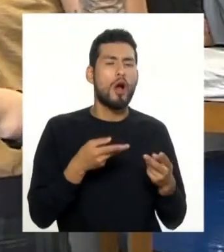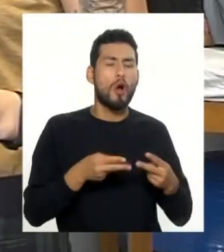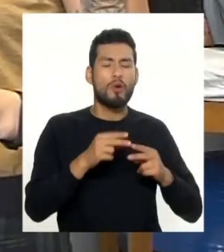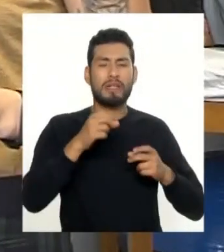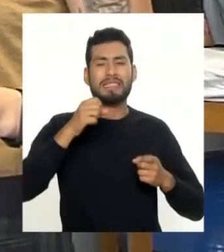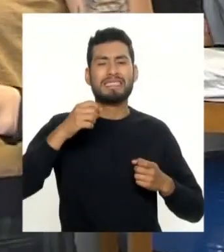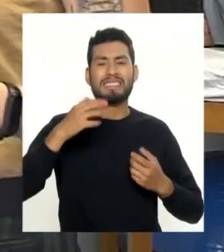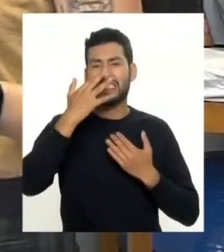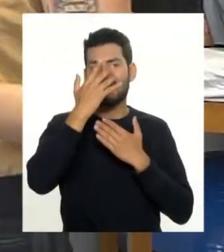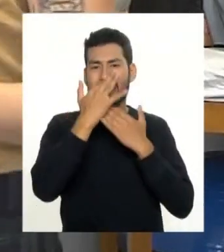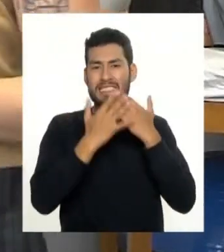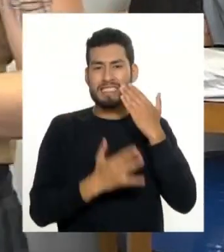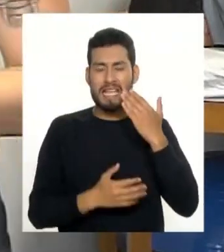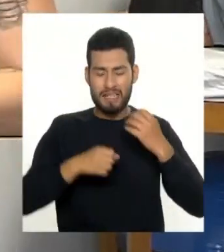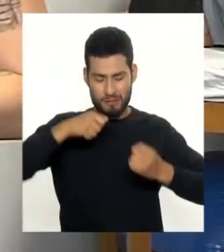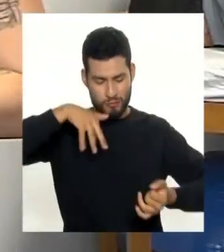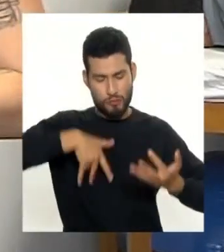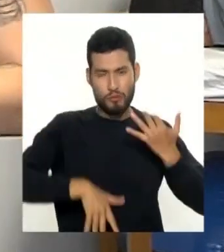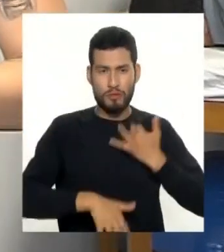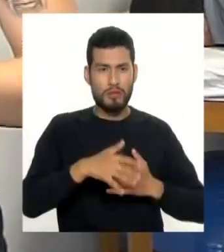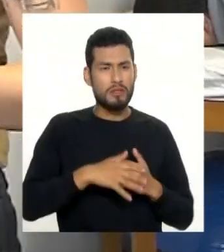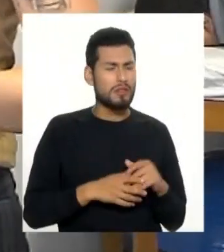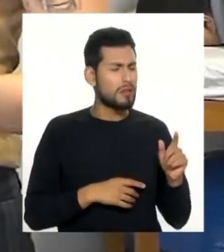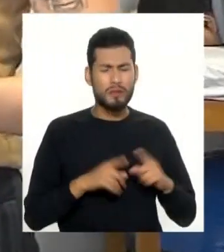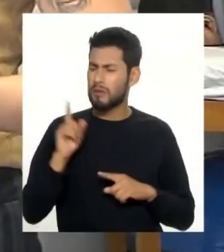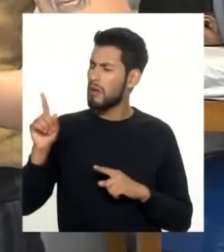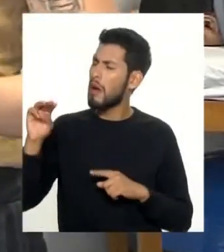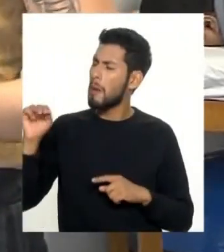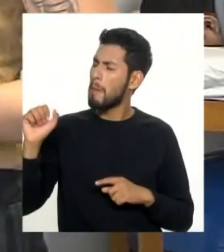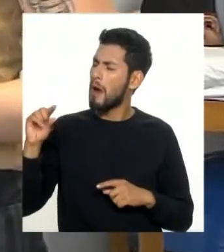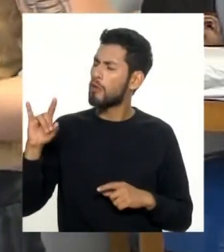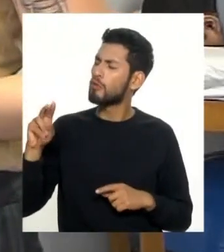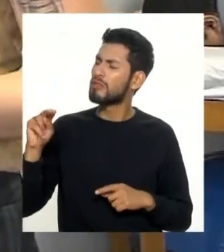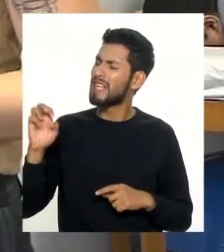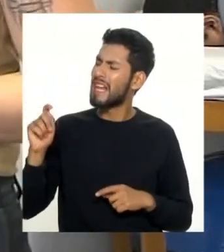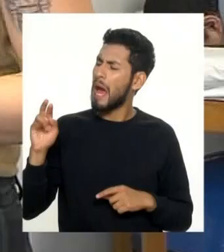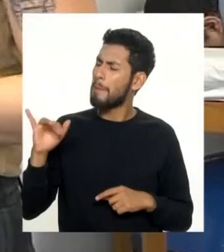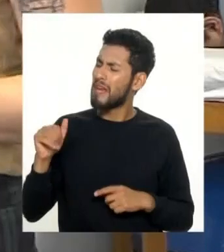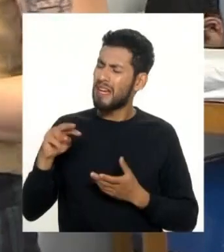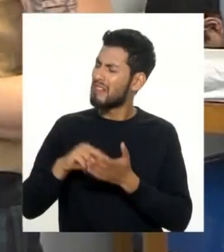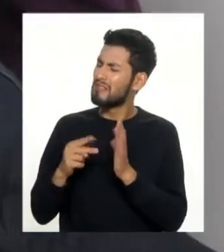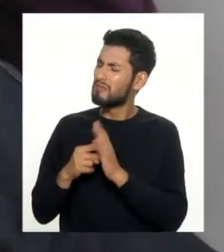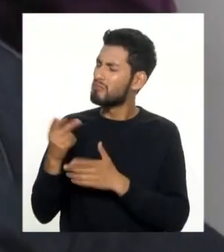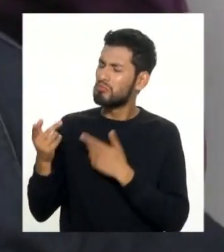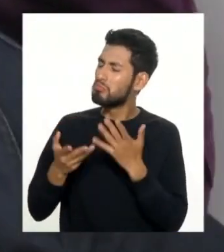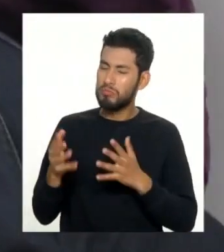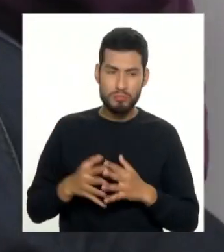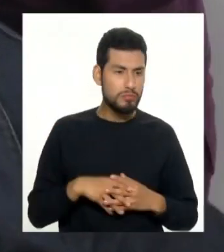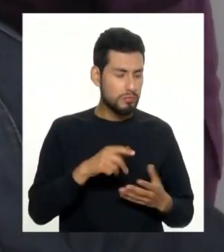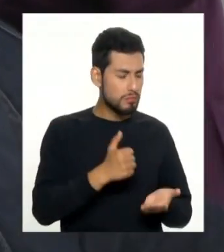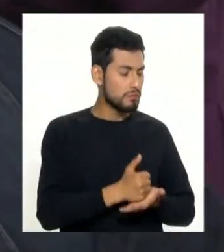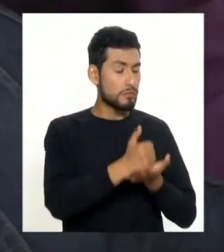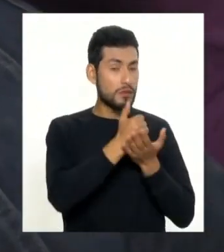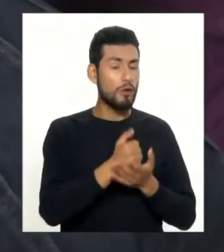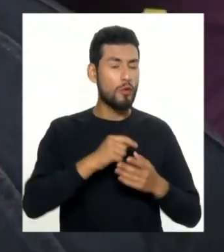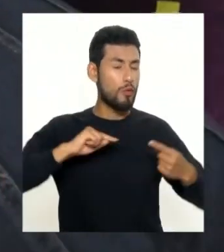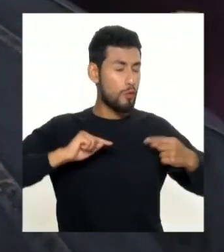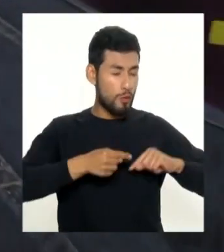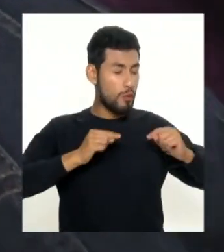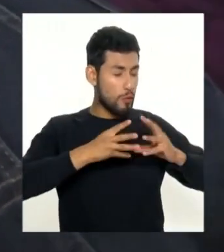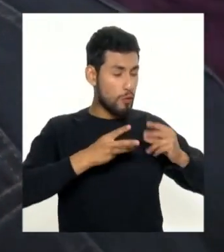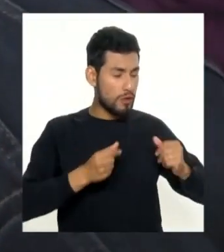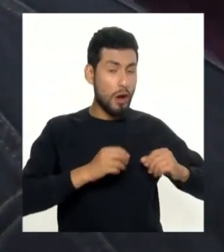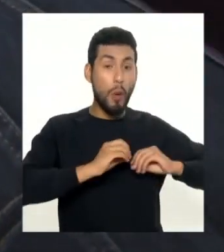flujo sanguíneo. Bien, ¿y la magnetoterapia precisamente en qué consiste? ¿Podrías detallarme un poquito más, Stephanie? En ayudar a aliviar el dolor y a